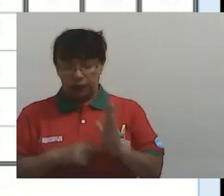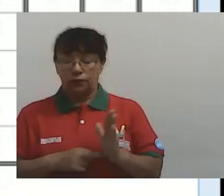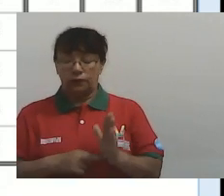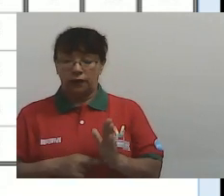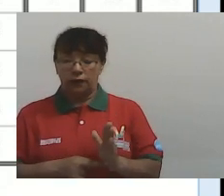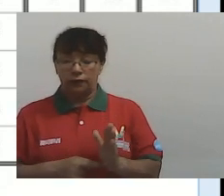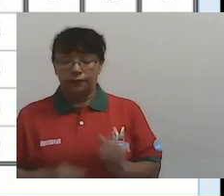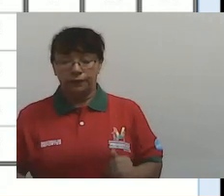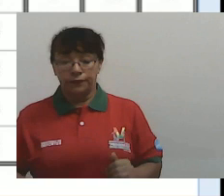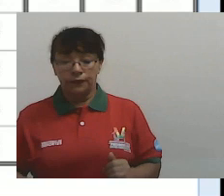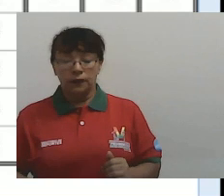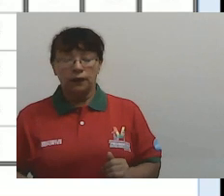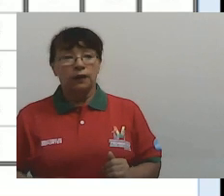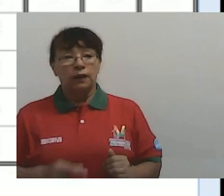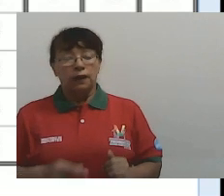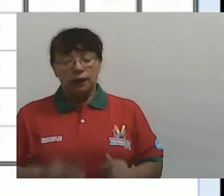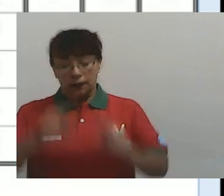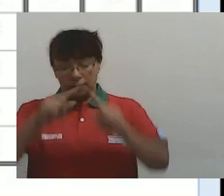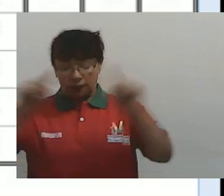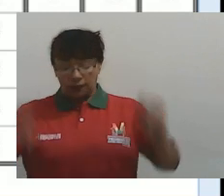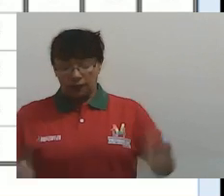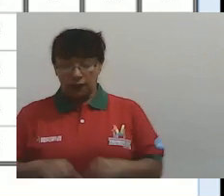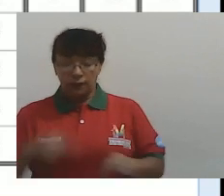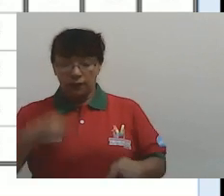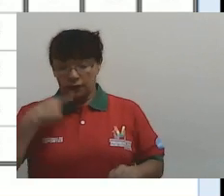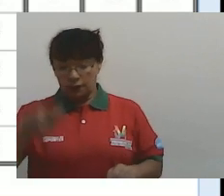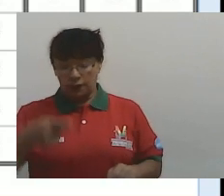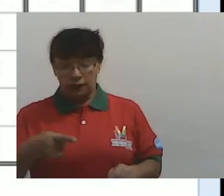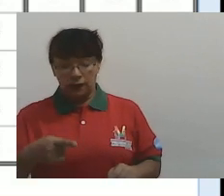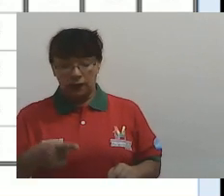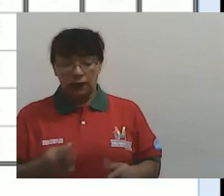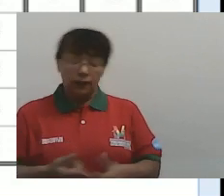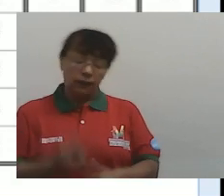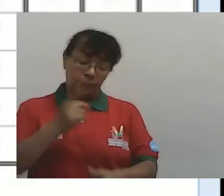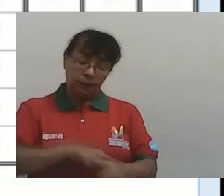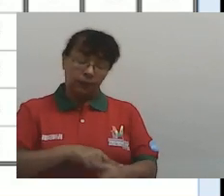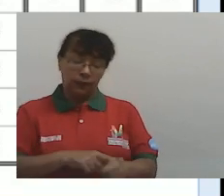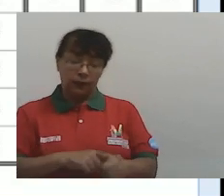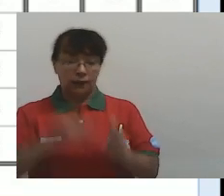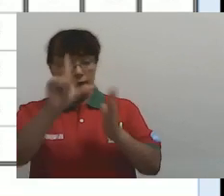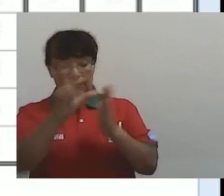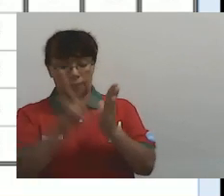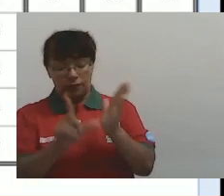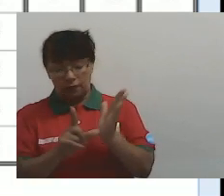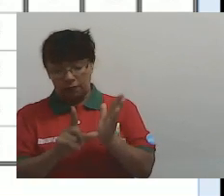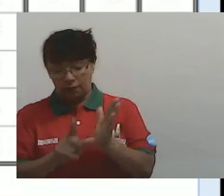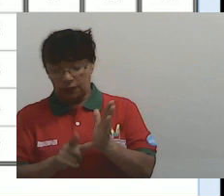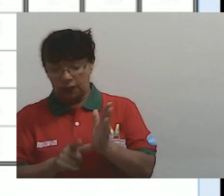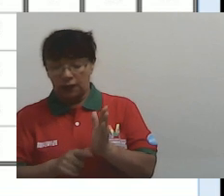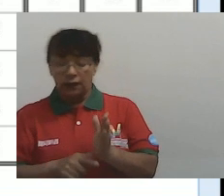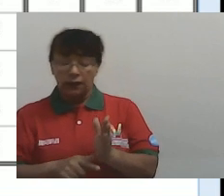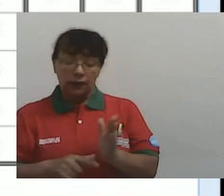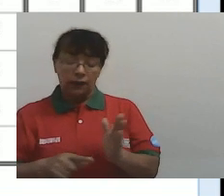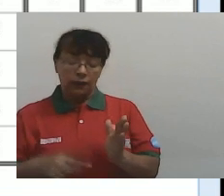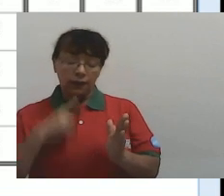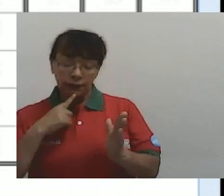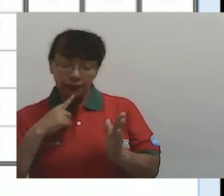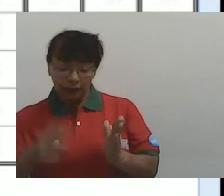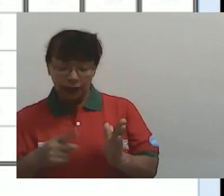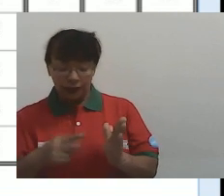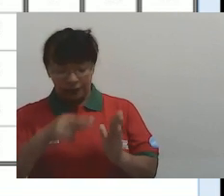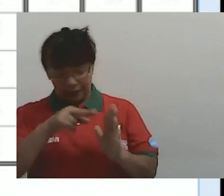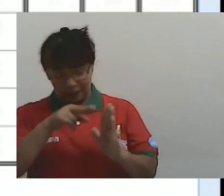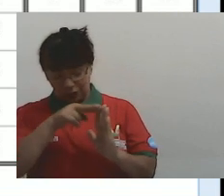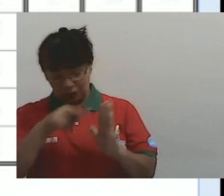En este tablero es en el que les decía, fíjense, en la primera columna, en el relevo de vallas, están las marcas que ha hecho